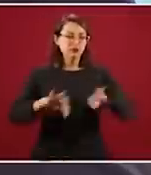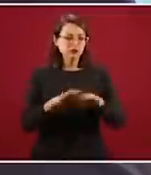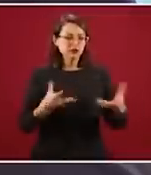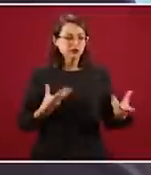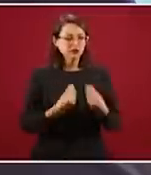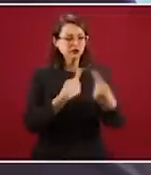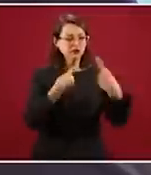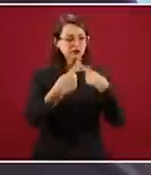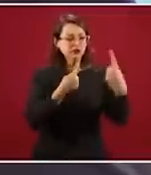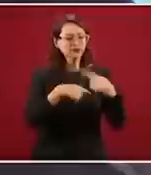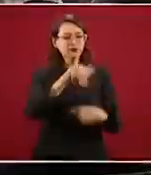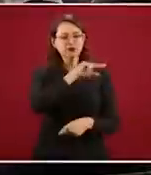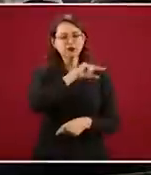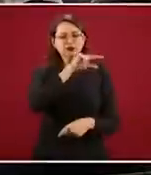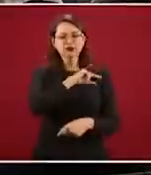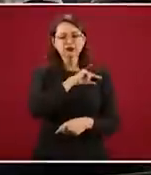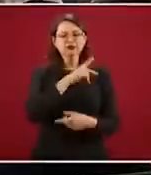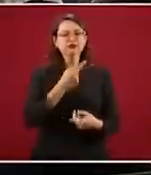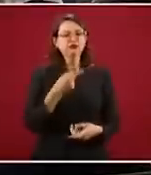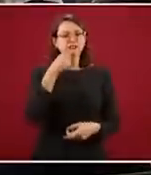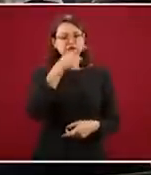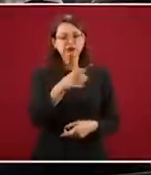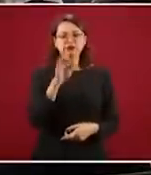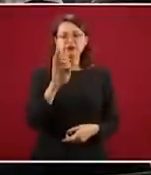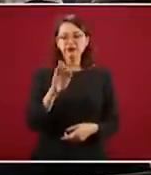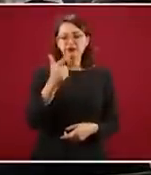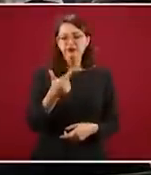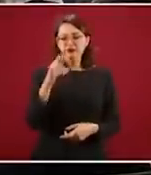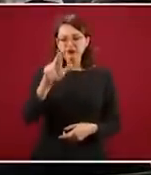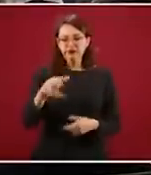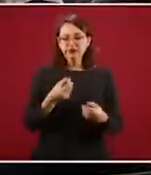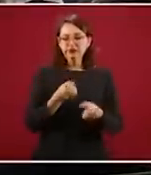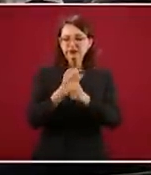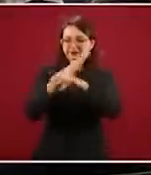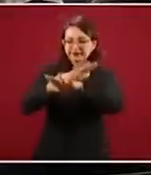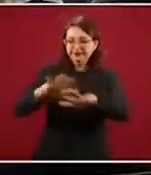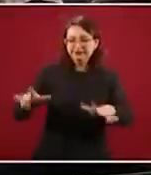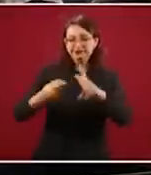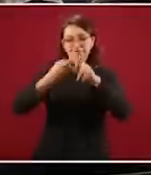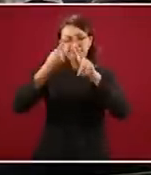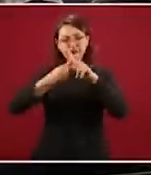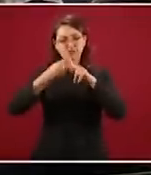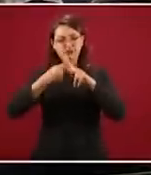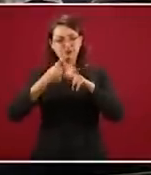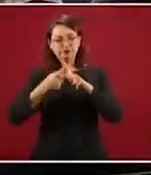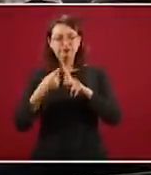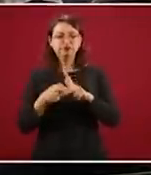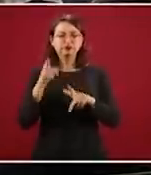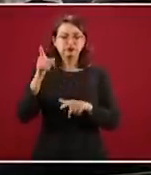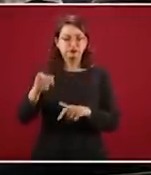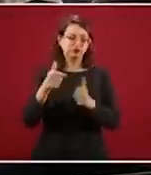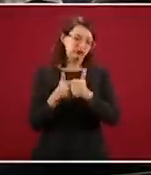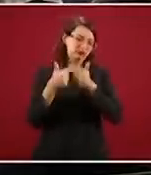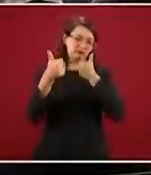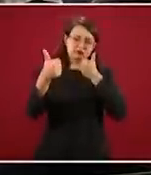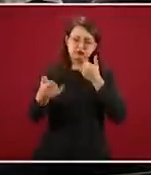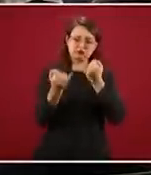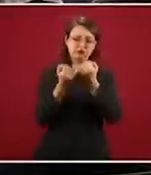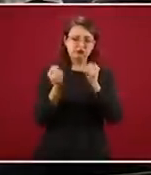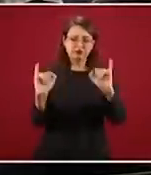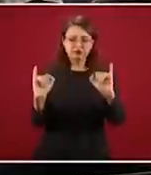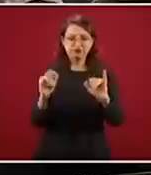Y en esta estadística, la Fiscalía General, que en uso de su autonomía, la